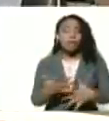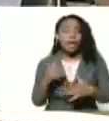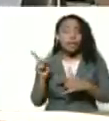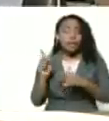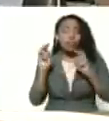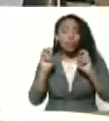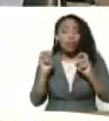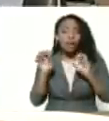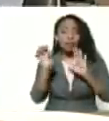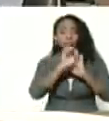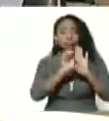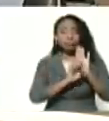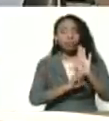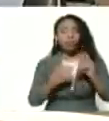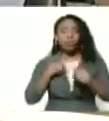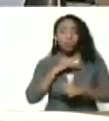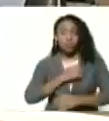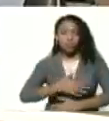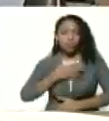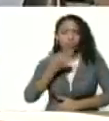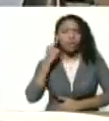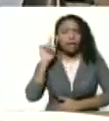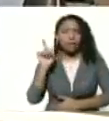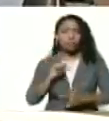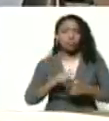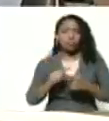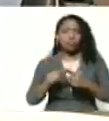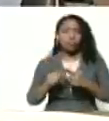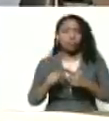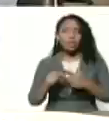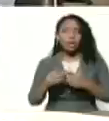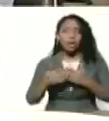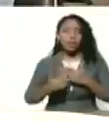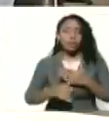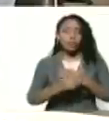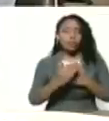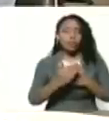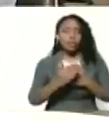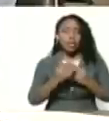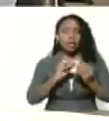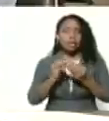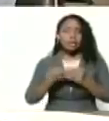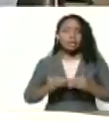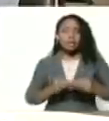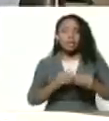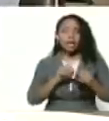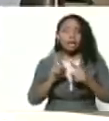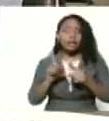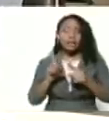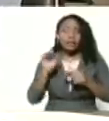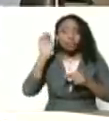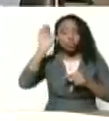esta nueva etapa nosotras podamos entonces avanzar en la consolidación de esa